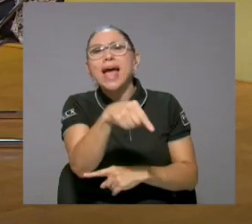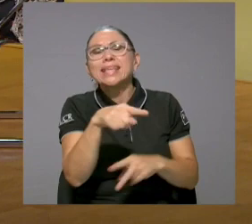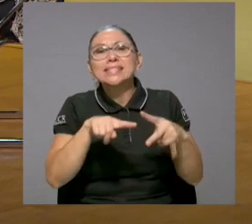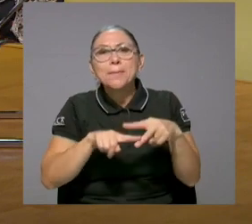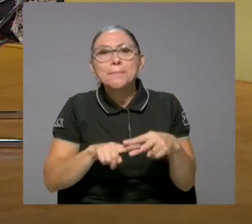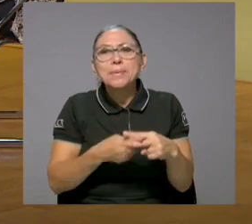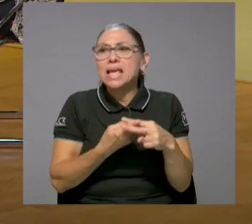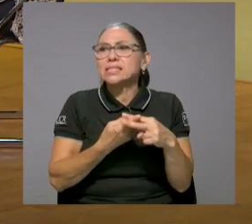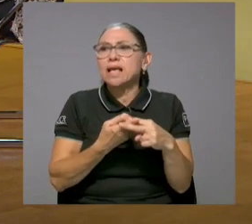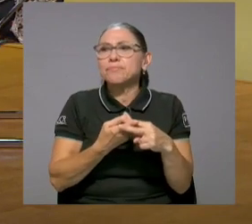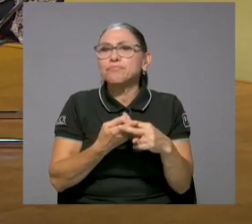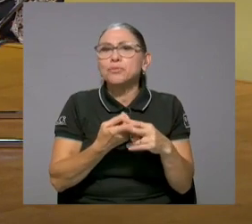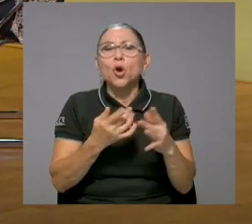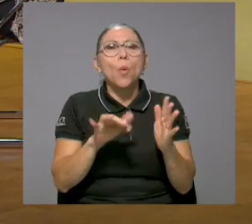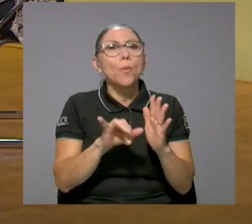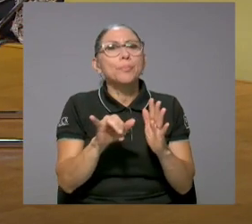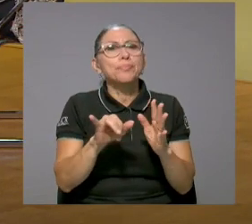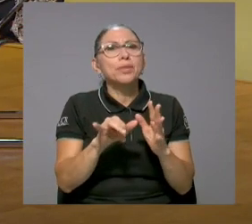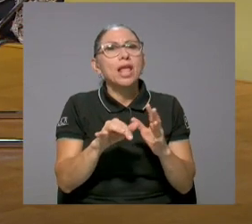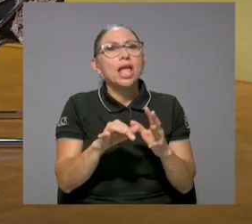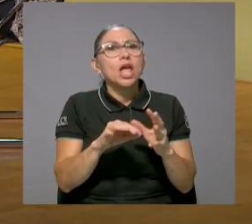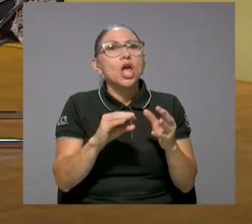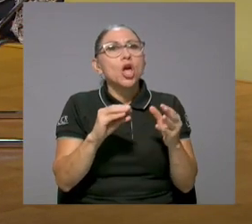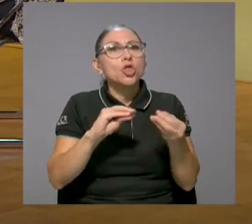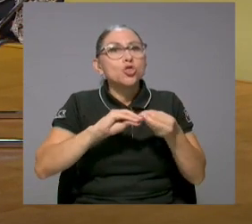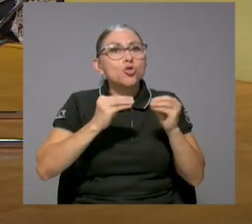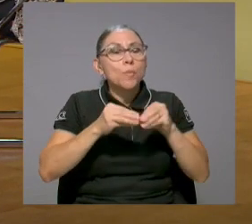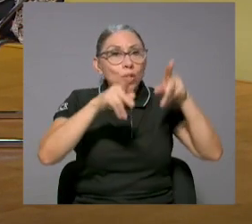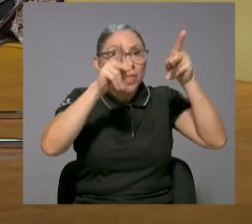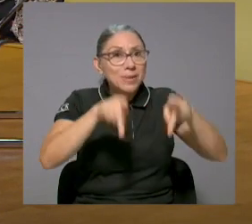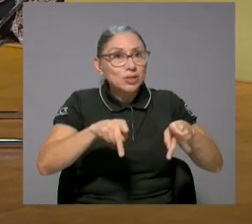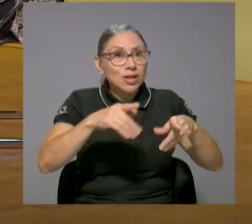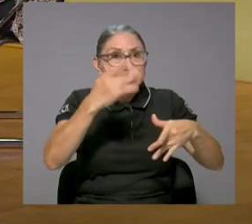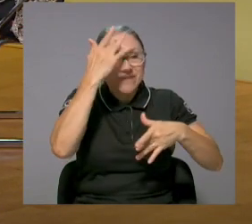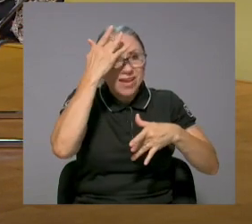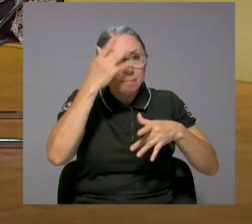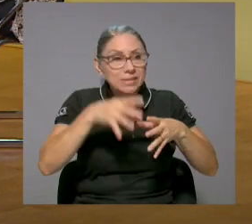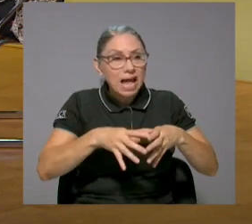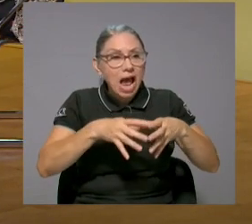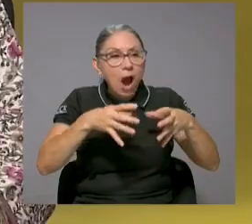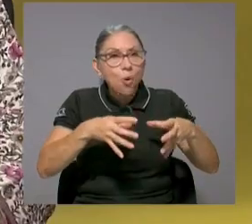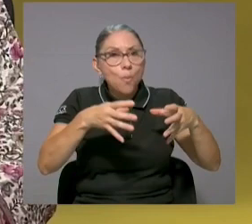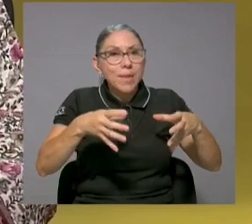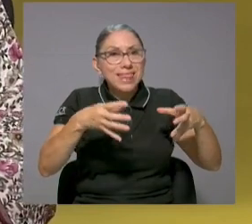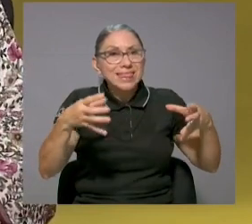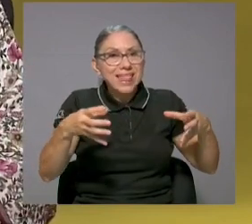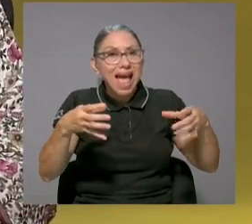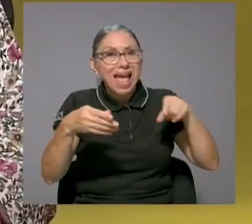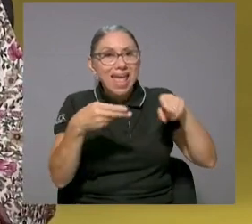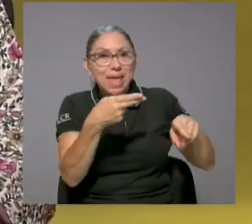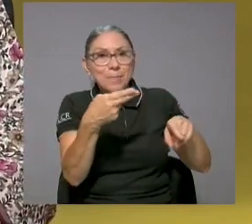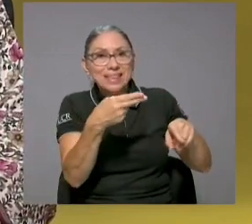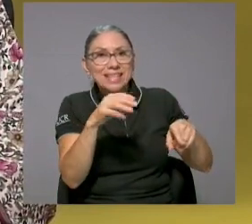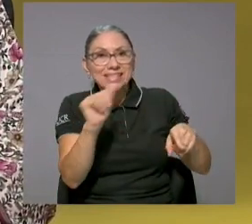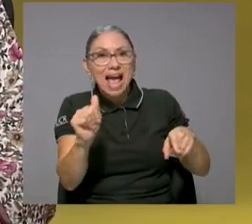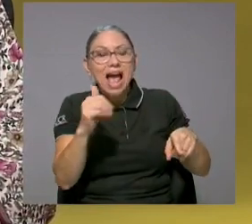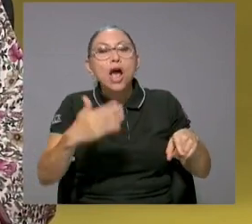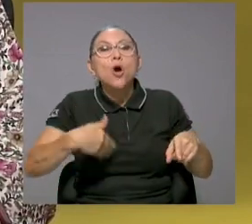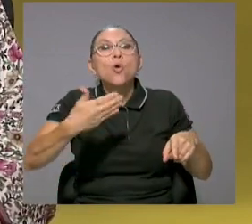empiezan a dar aumento de número de casos en la población cuando ha habido alguna falla